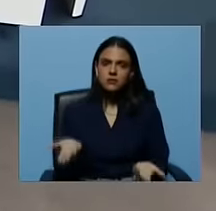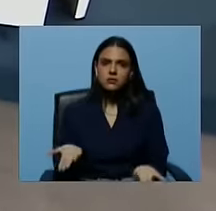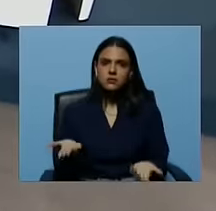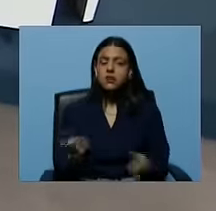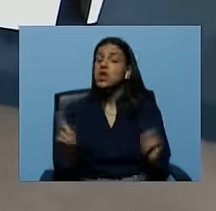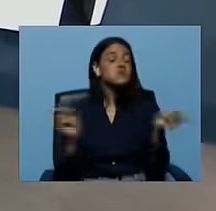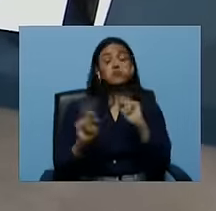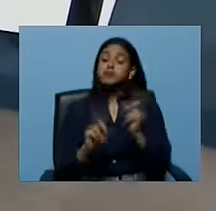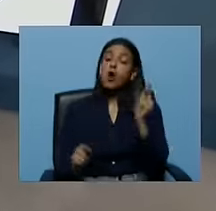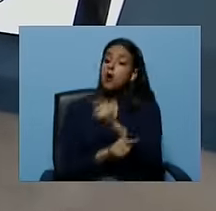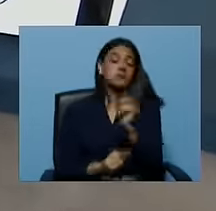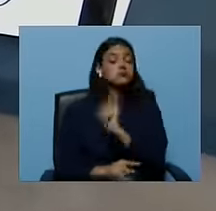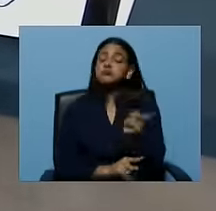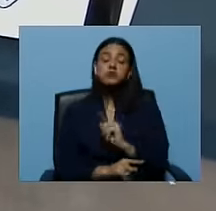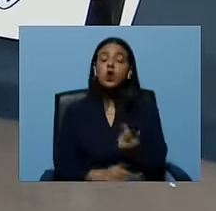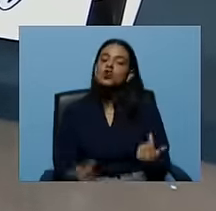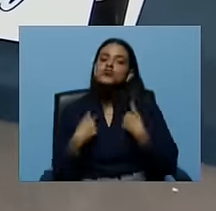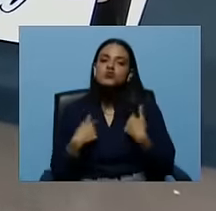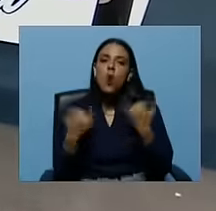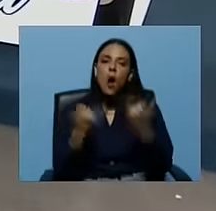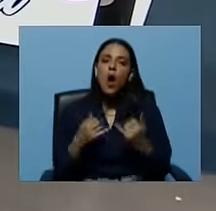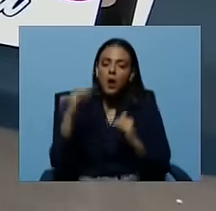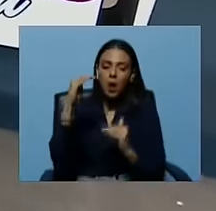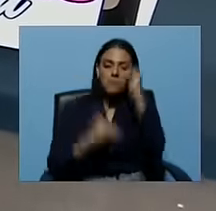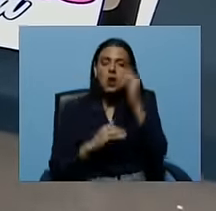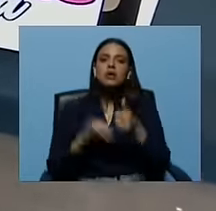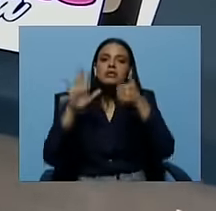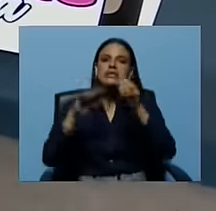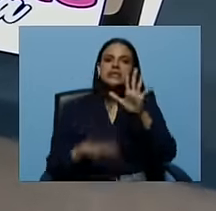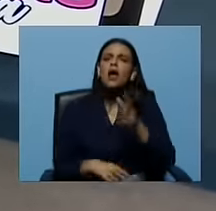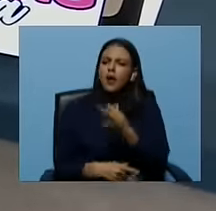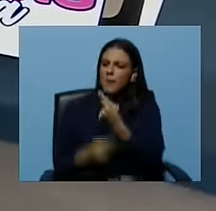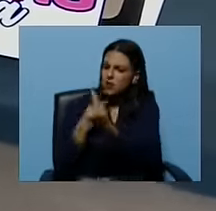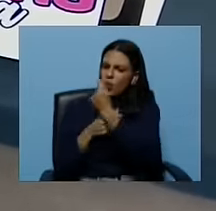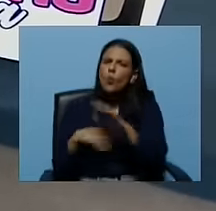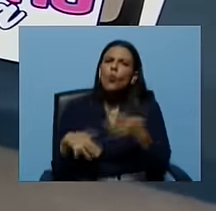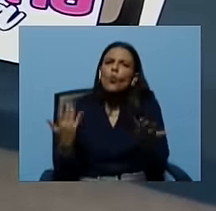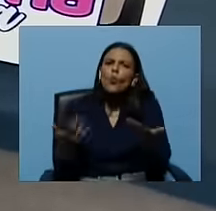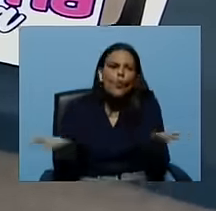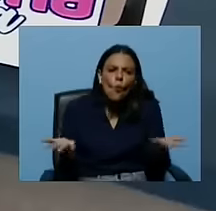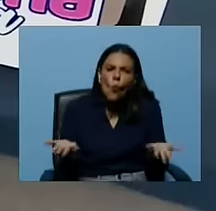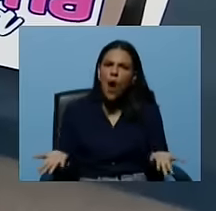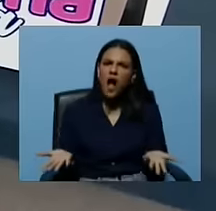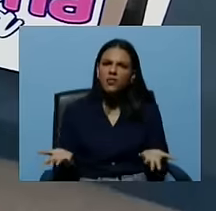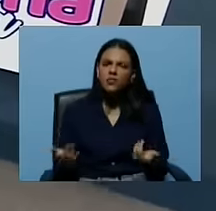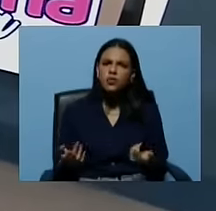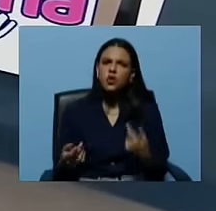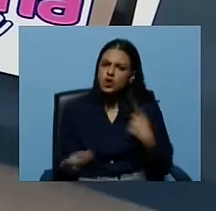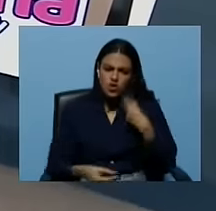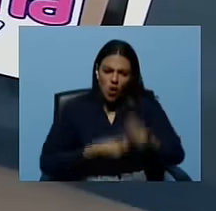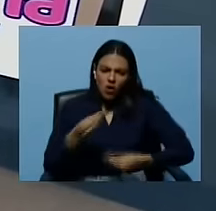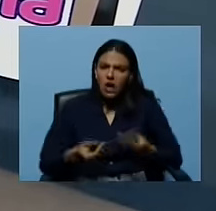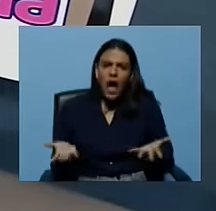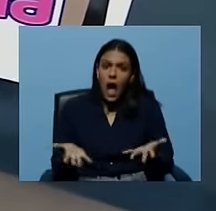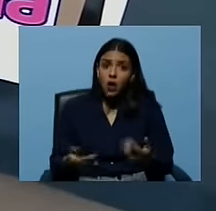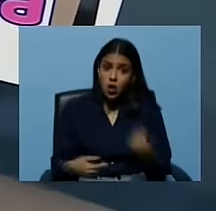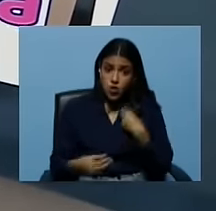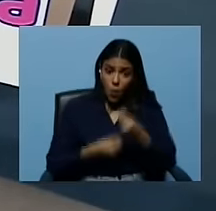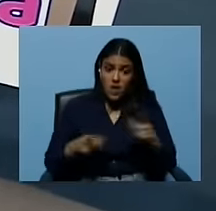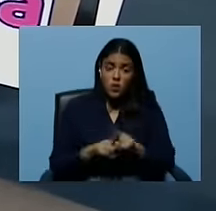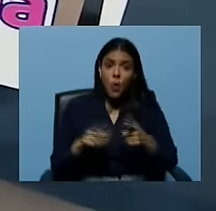No, yo tengo el 65% de las acciones. ¿Pero cuándo? ¿Qué puedes hacer tú? ¿Agarrar un fusil?